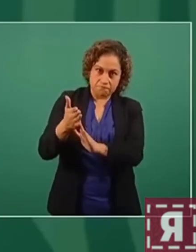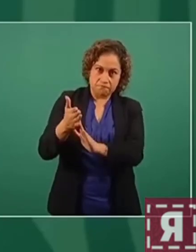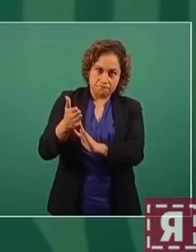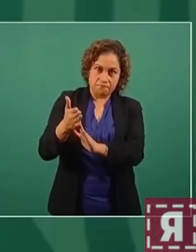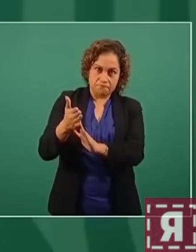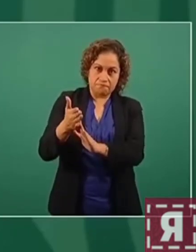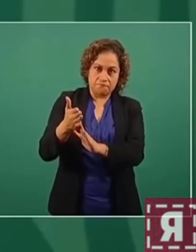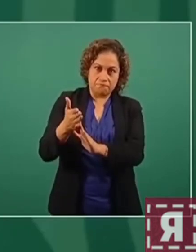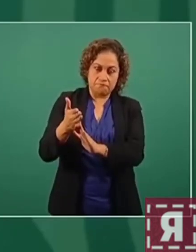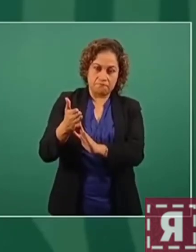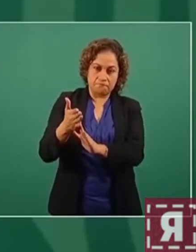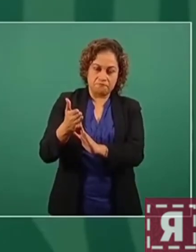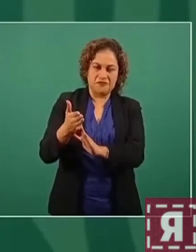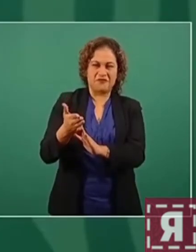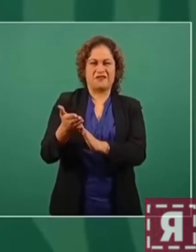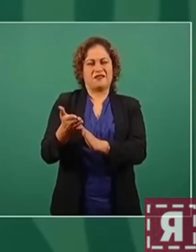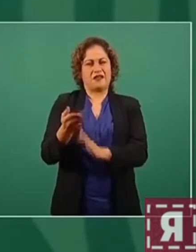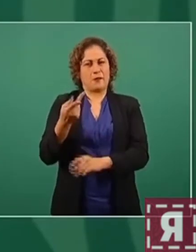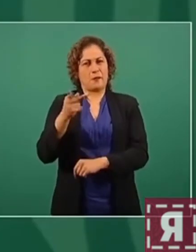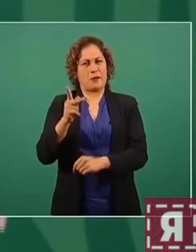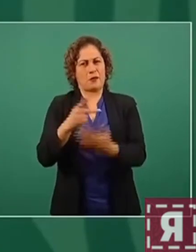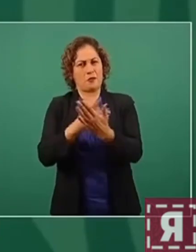Habían muchos intereses.